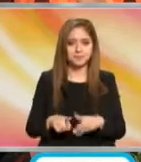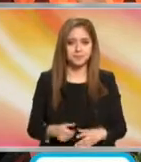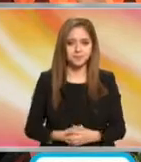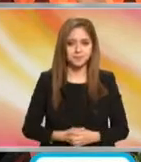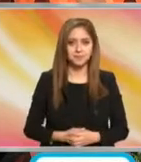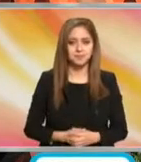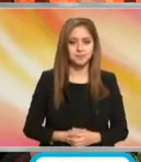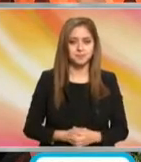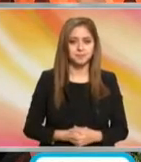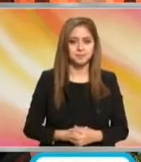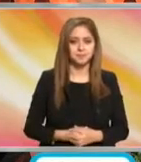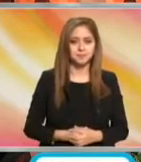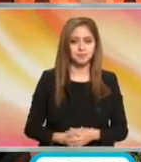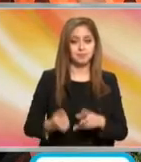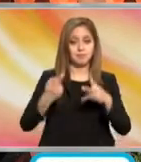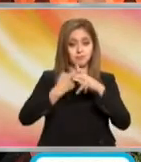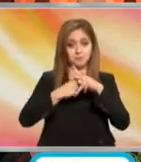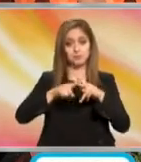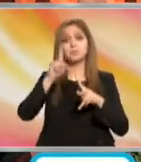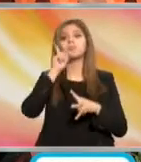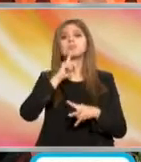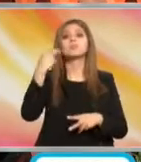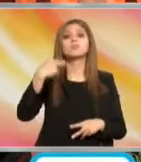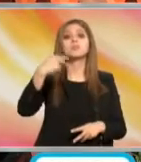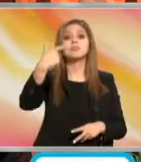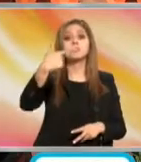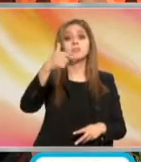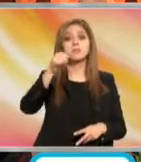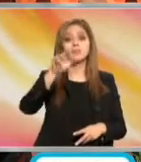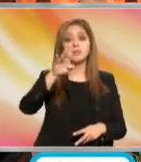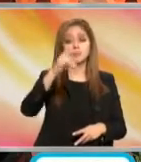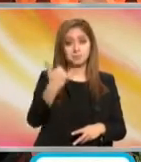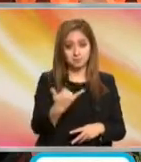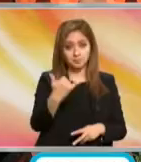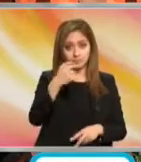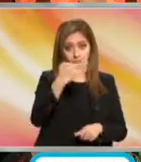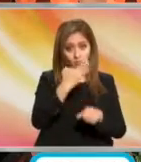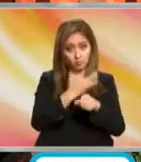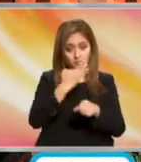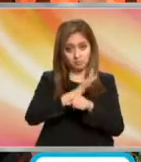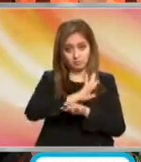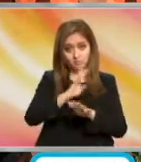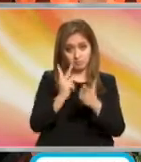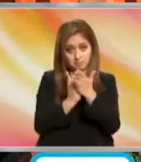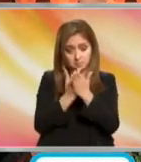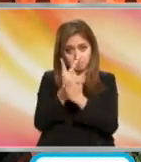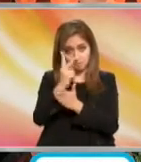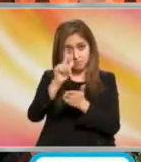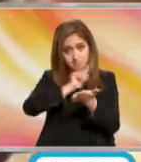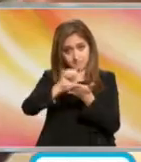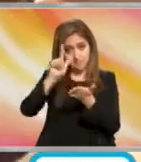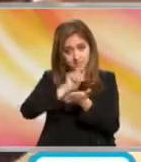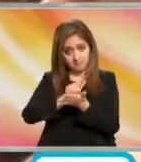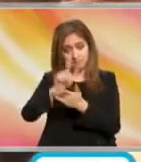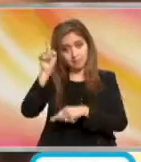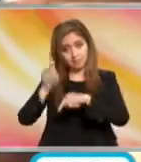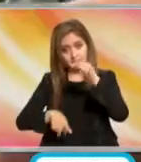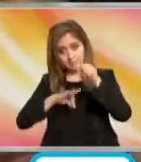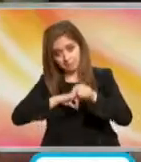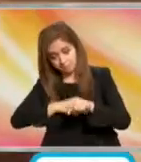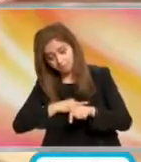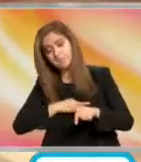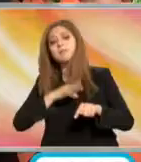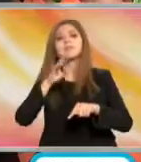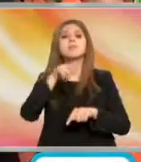vamos a comenzar entonces contigo, Gaby. Eso. Tenemos de aquel lado nuestra espinaca, ya está previamente lavada y desinfectada. Lo único que vamos a hacer va a ser